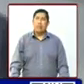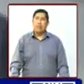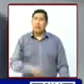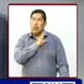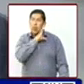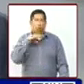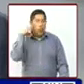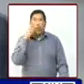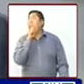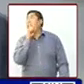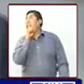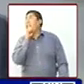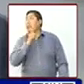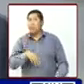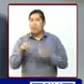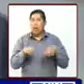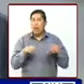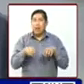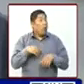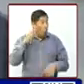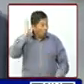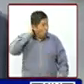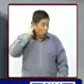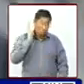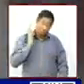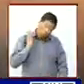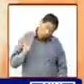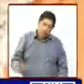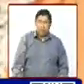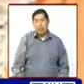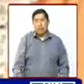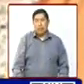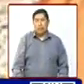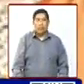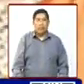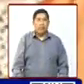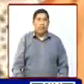Cuba seguramente va a hacer su papel de hacer un juicio como corresponde.